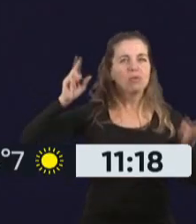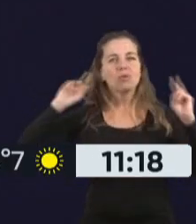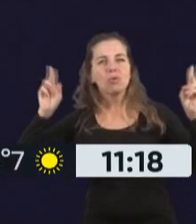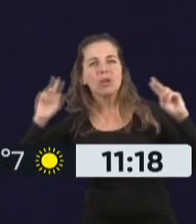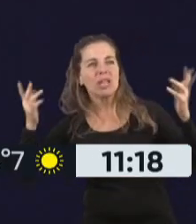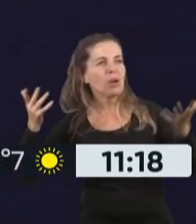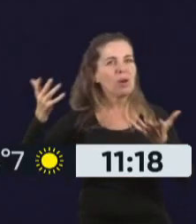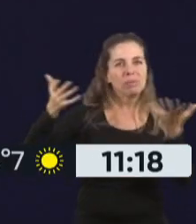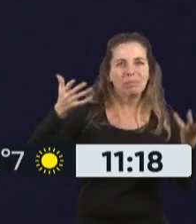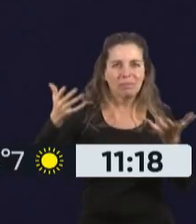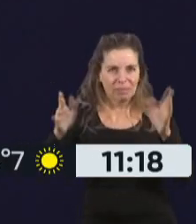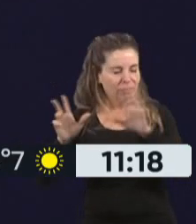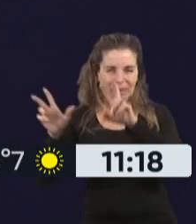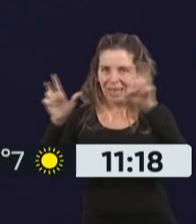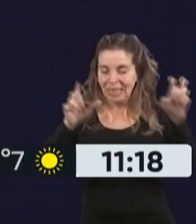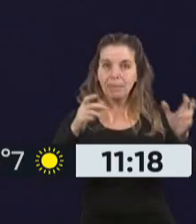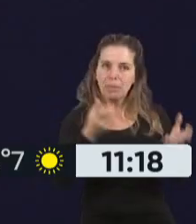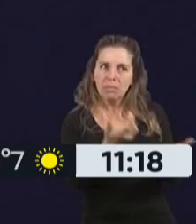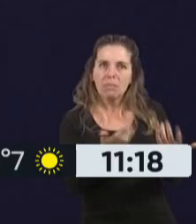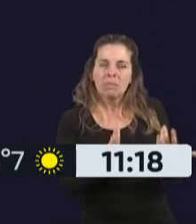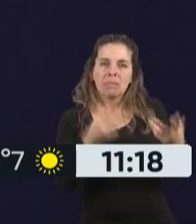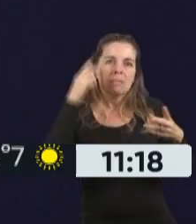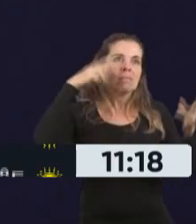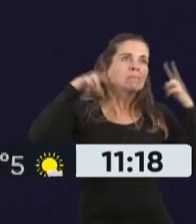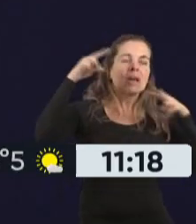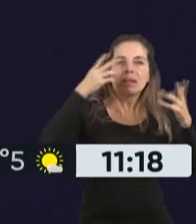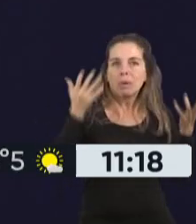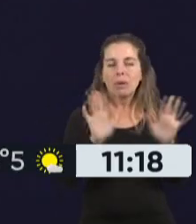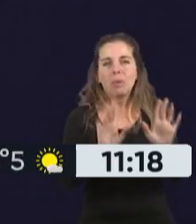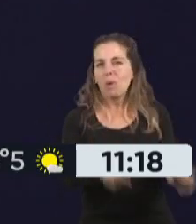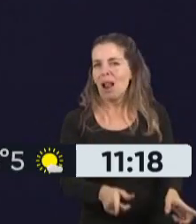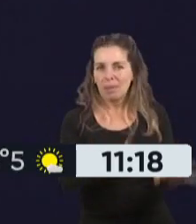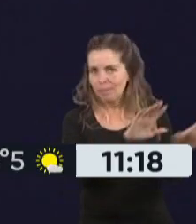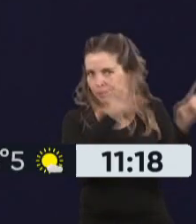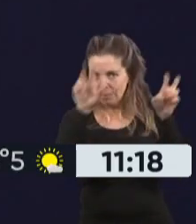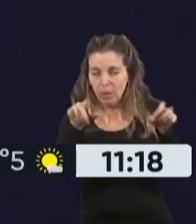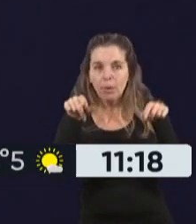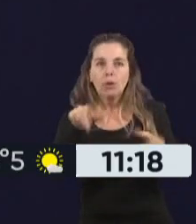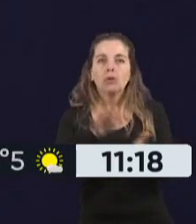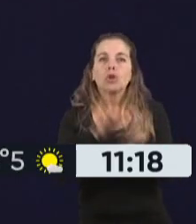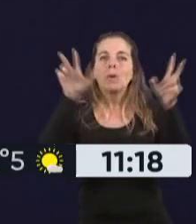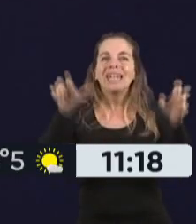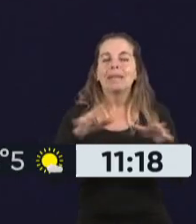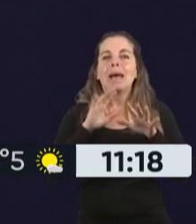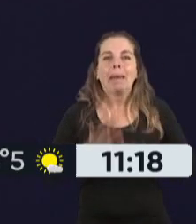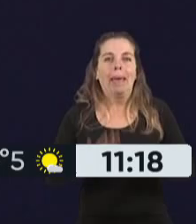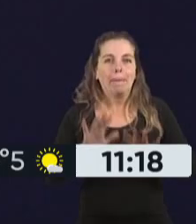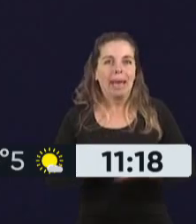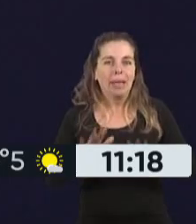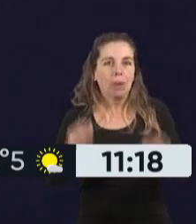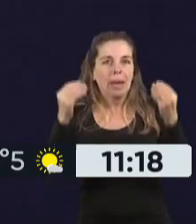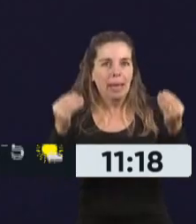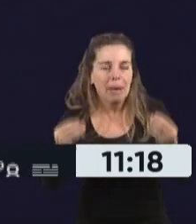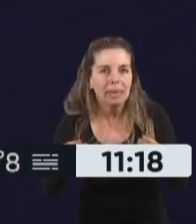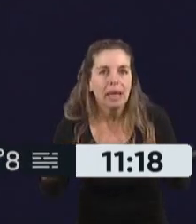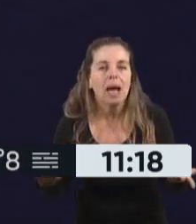importante y me desconcentra bastante, pero no importa, yo los quiero. Así que en ese marco de la espera para verlo a